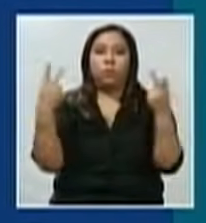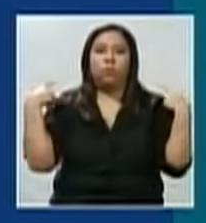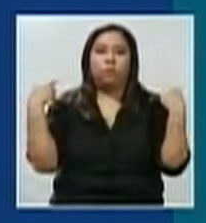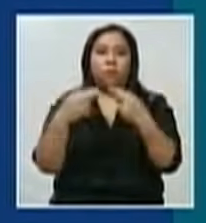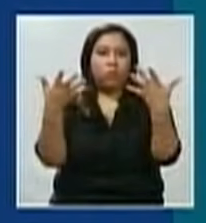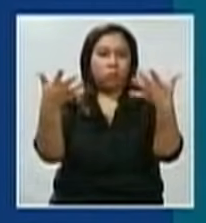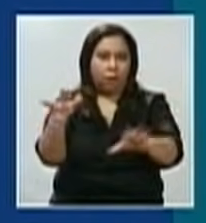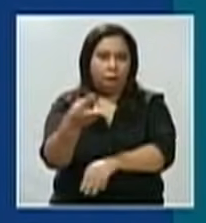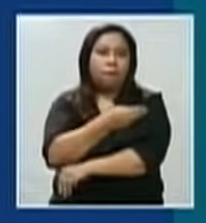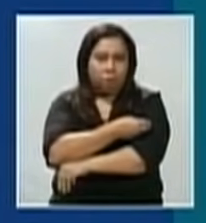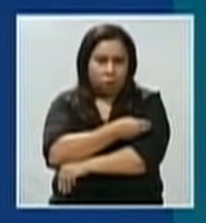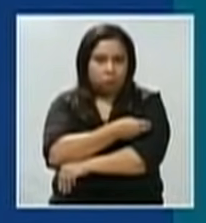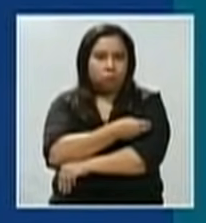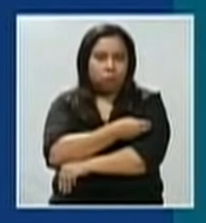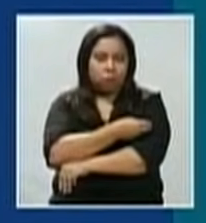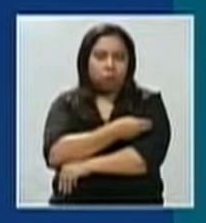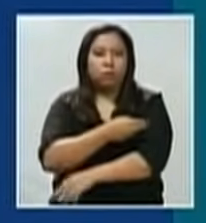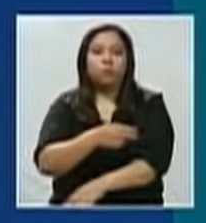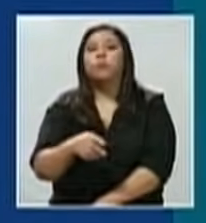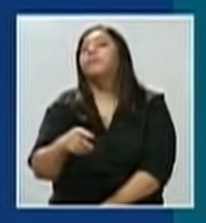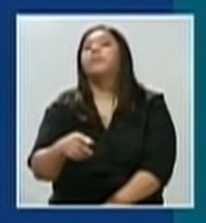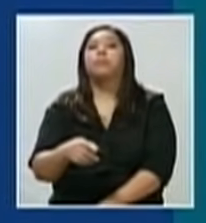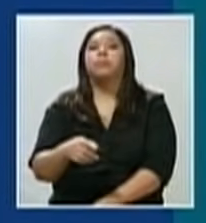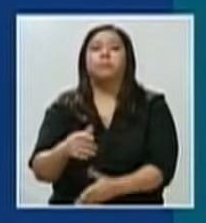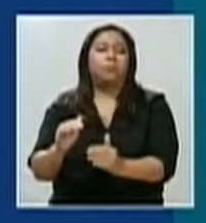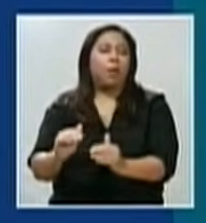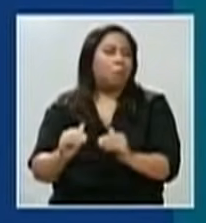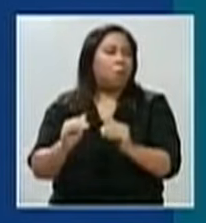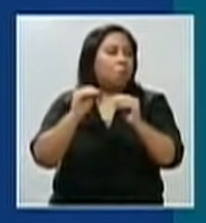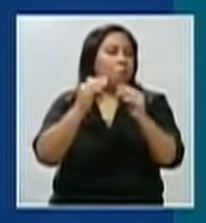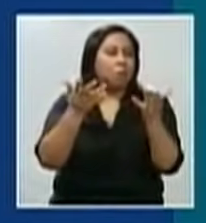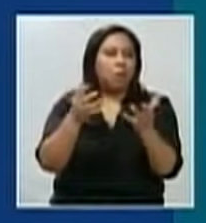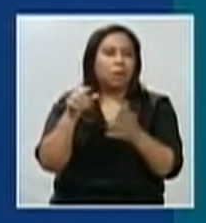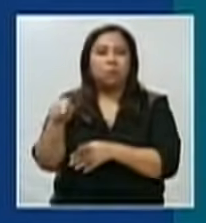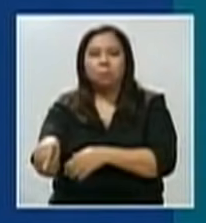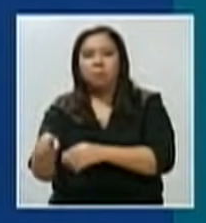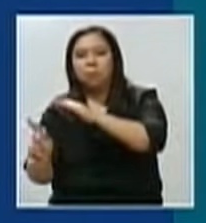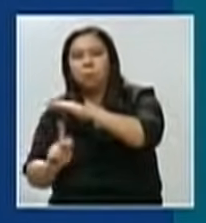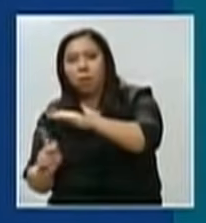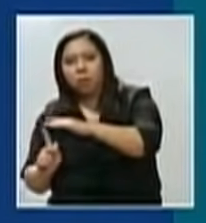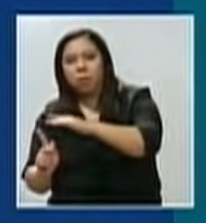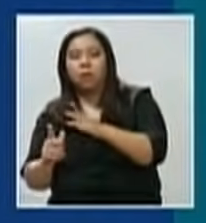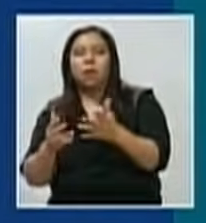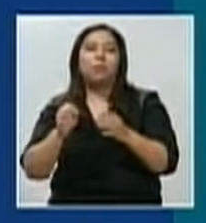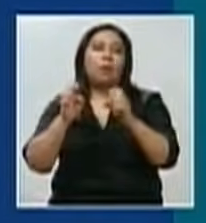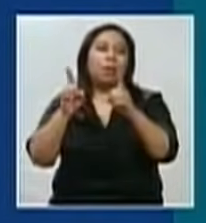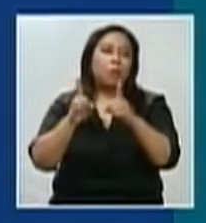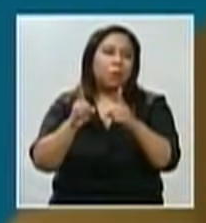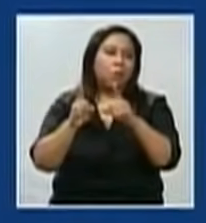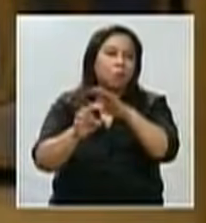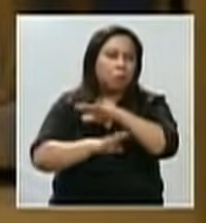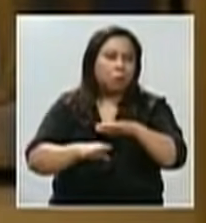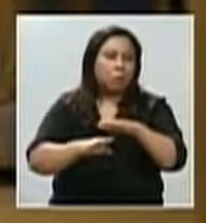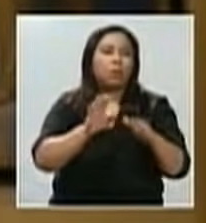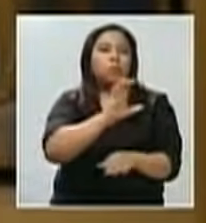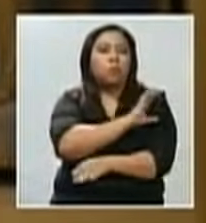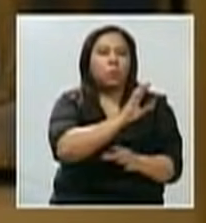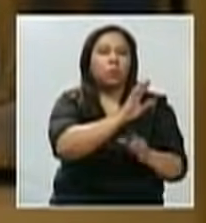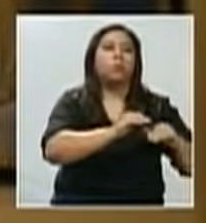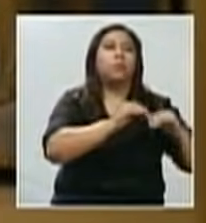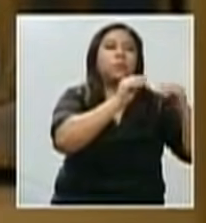de las diferentes modalidades de entrega de la Secretaría de Educación y de las instituciones no gubernamentales,